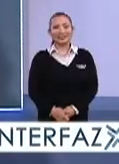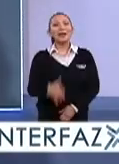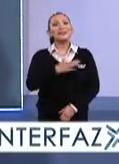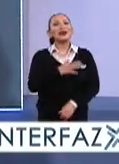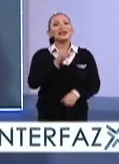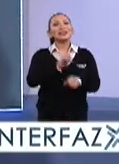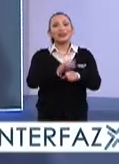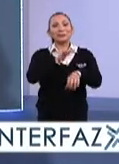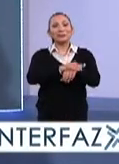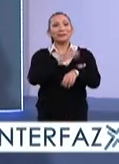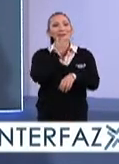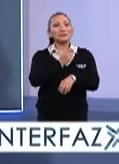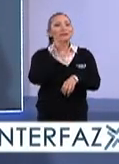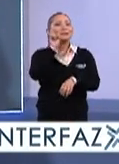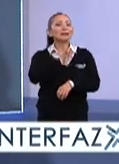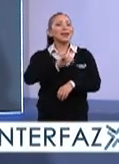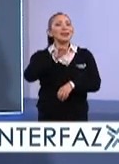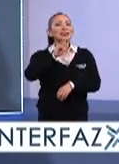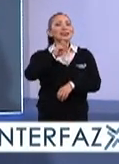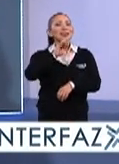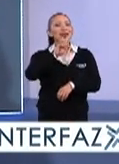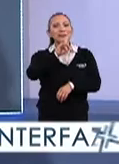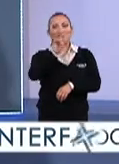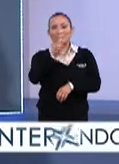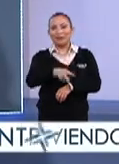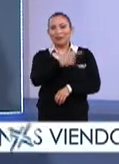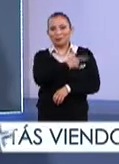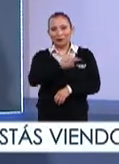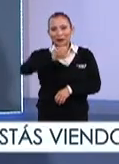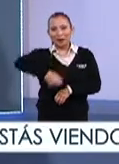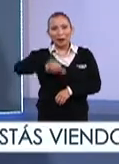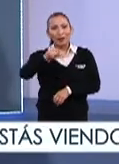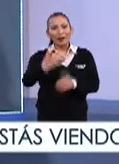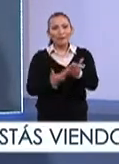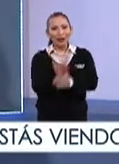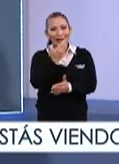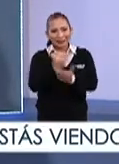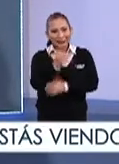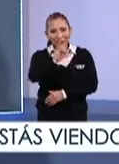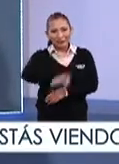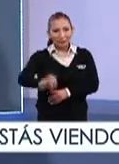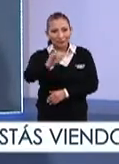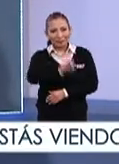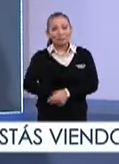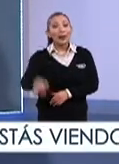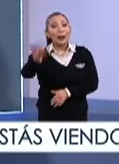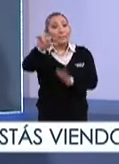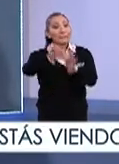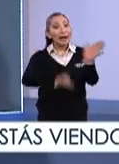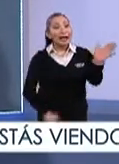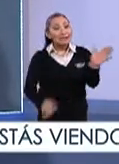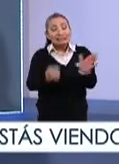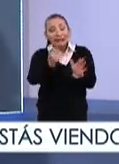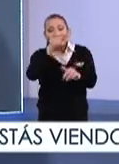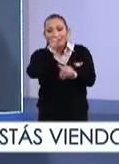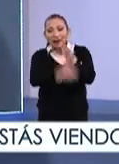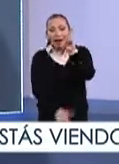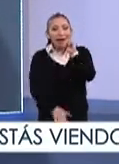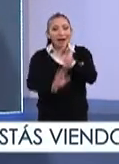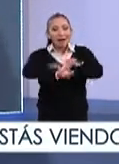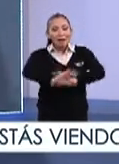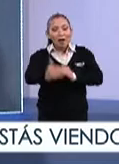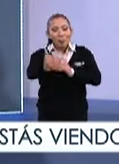Muy buenos días, amigos y amigas de Interfaz. Es un verdadero gusto saludarlos esta mañana de jueves, un mes que se nos acaba, ya se